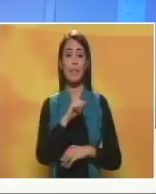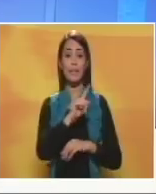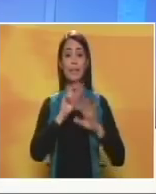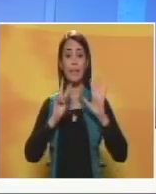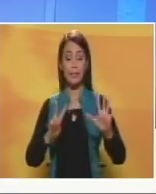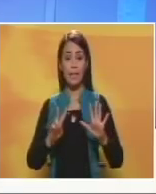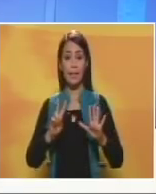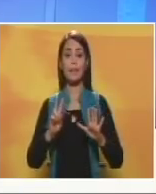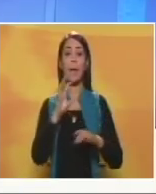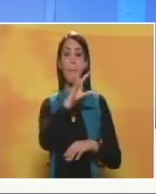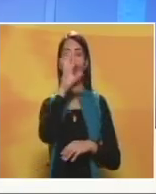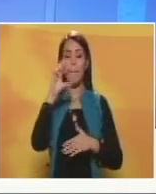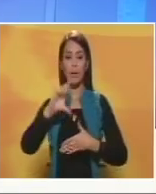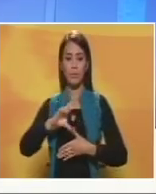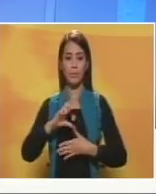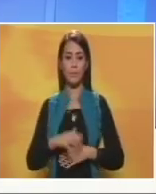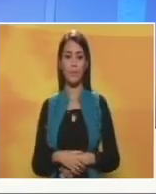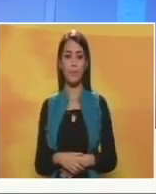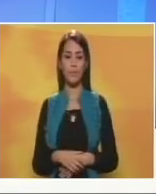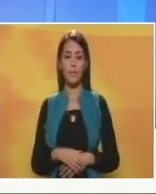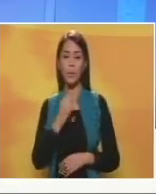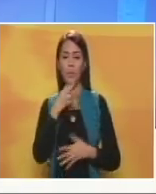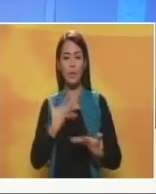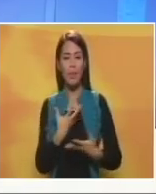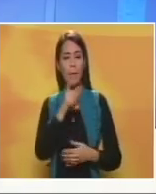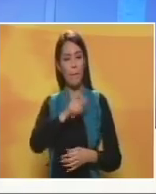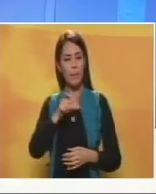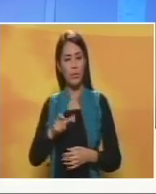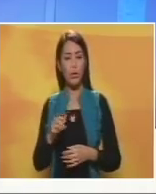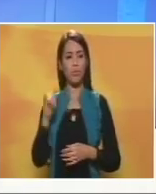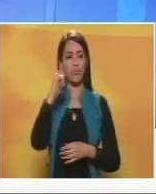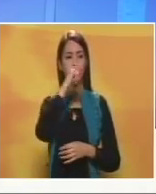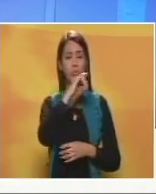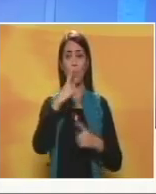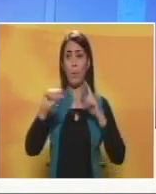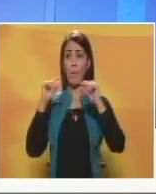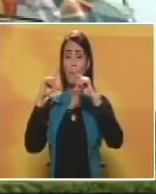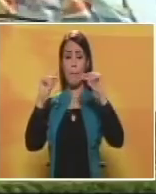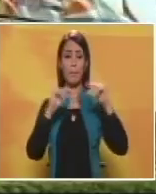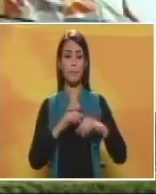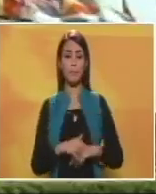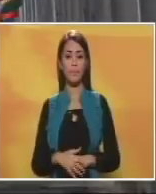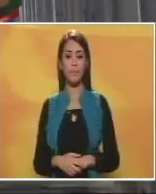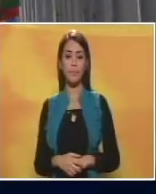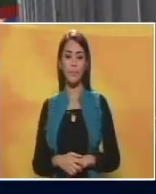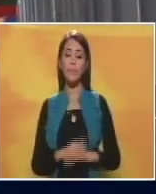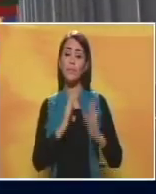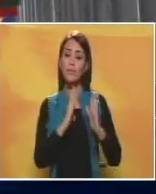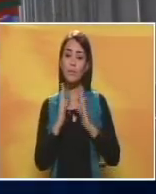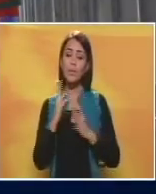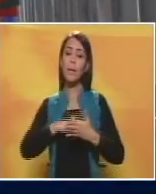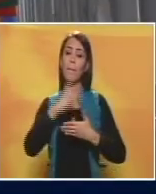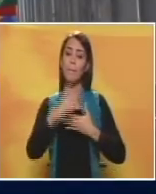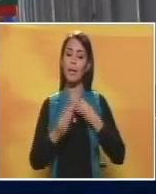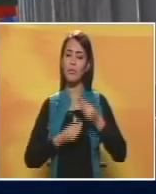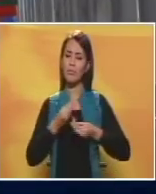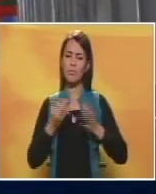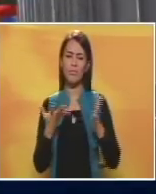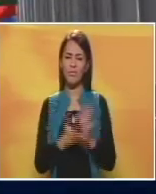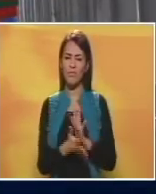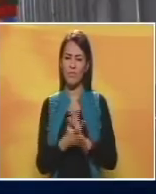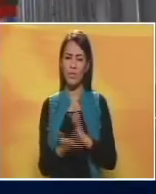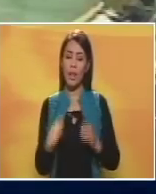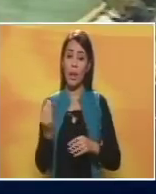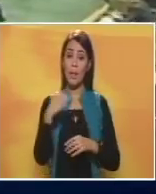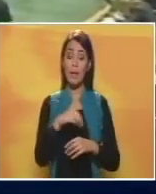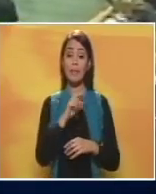para ayudarles a gestionar el gran flujo de venezolanos que abandonan el país. El organismo detalló que el plan de acción, el cual requiere de la